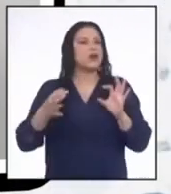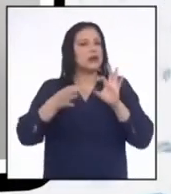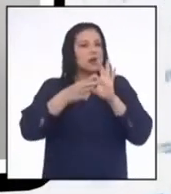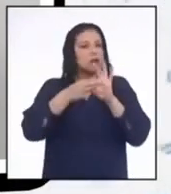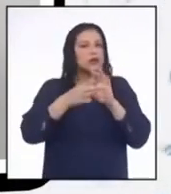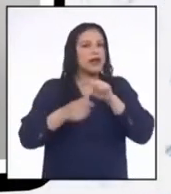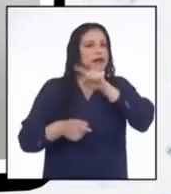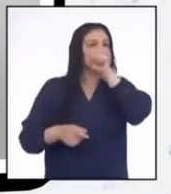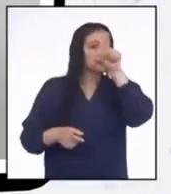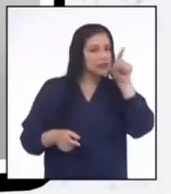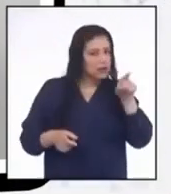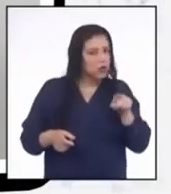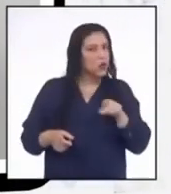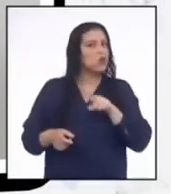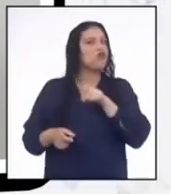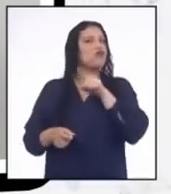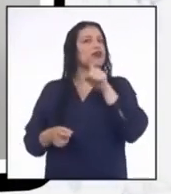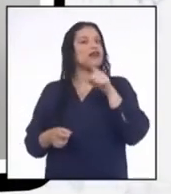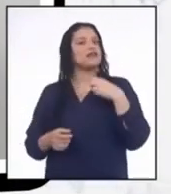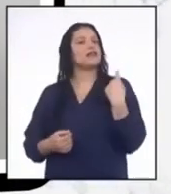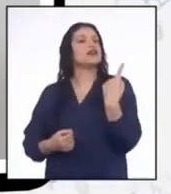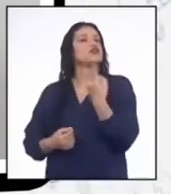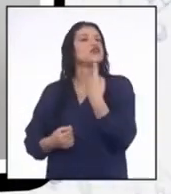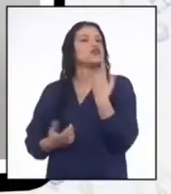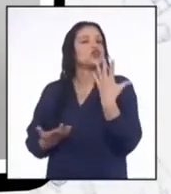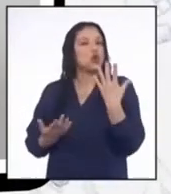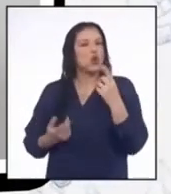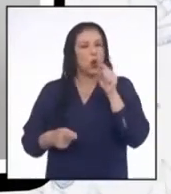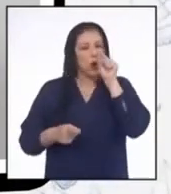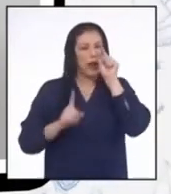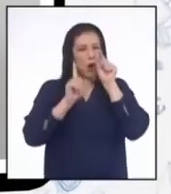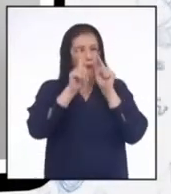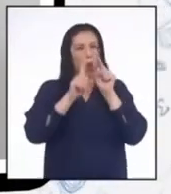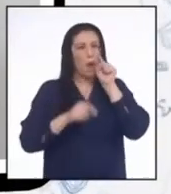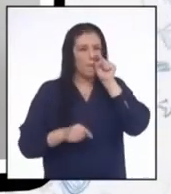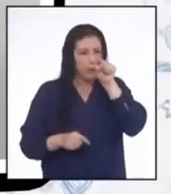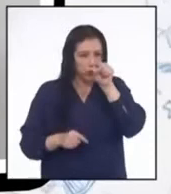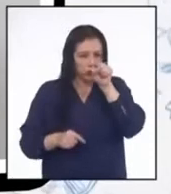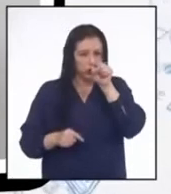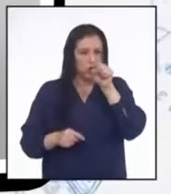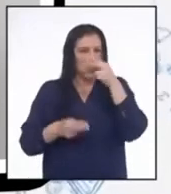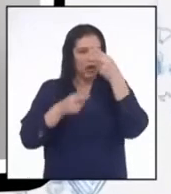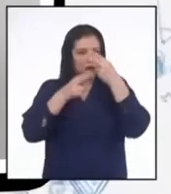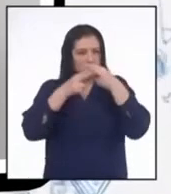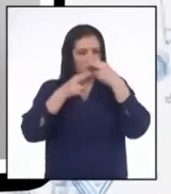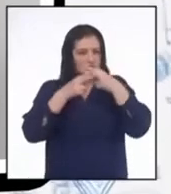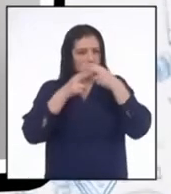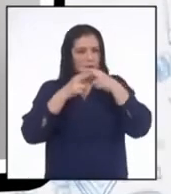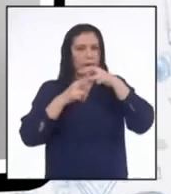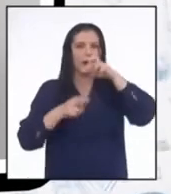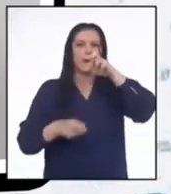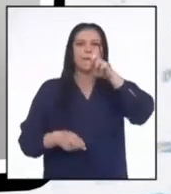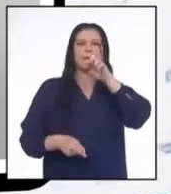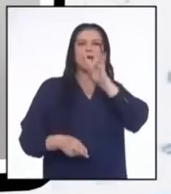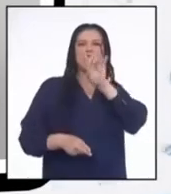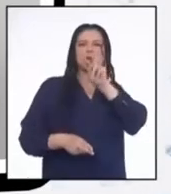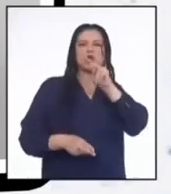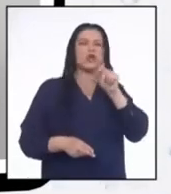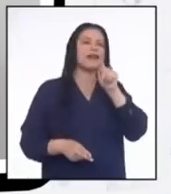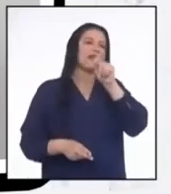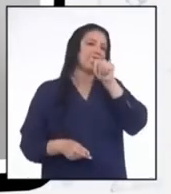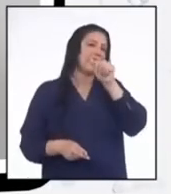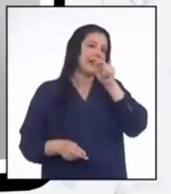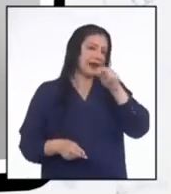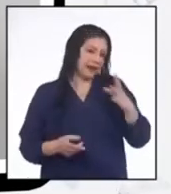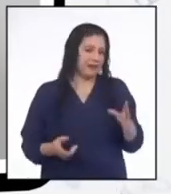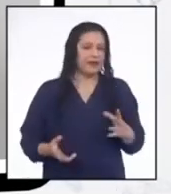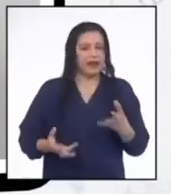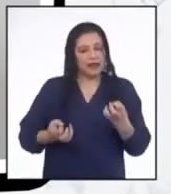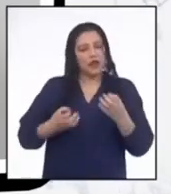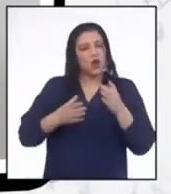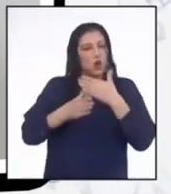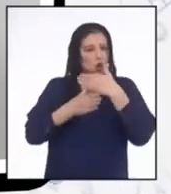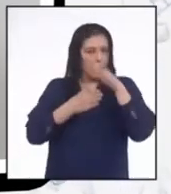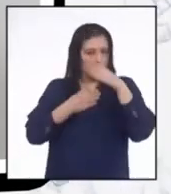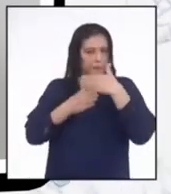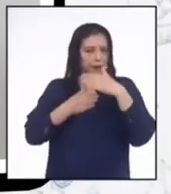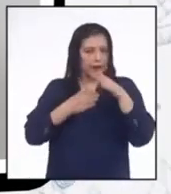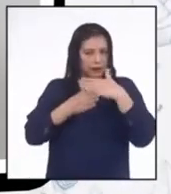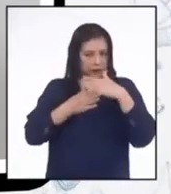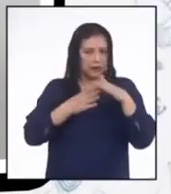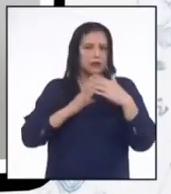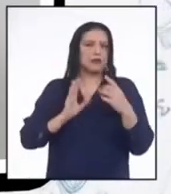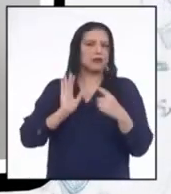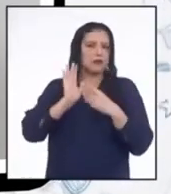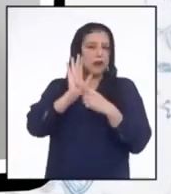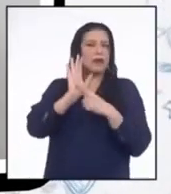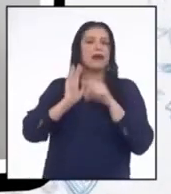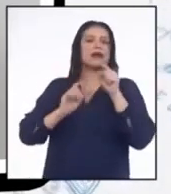la circunferencia exclusivamente en un punto, llamado punto de tangencia. Quiero compartir una